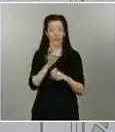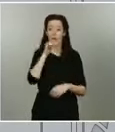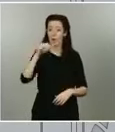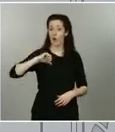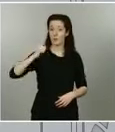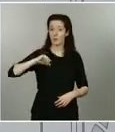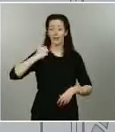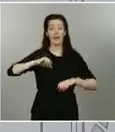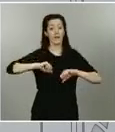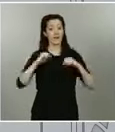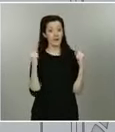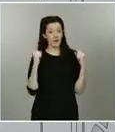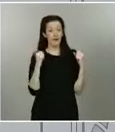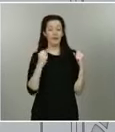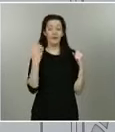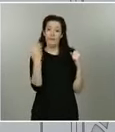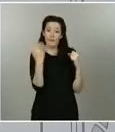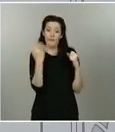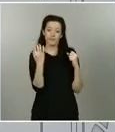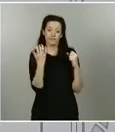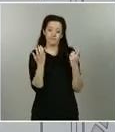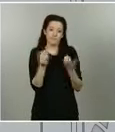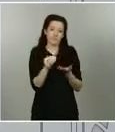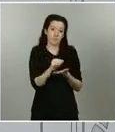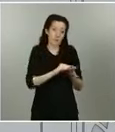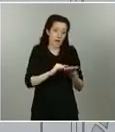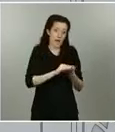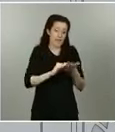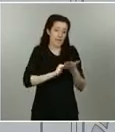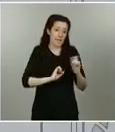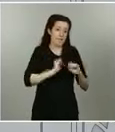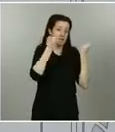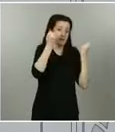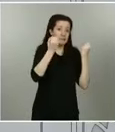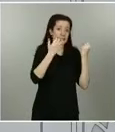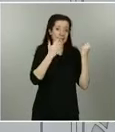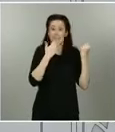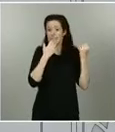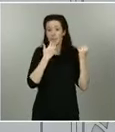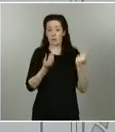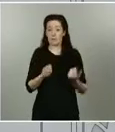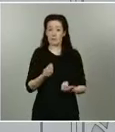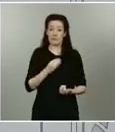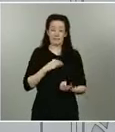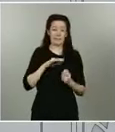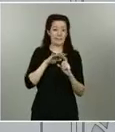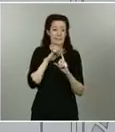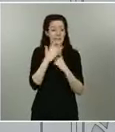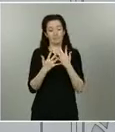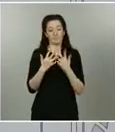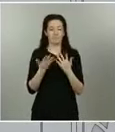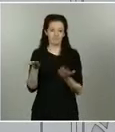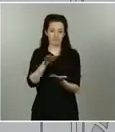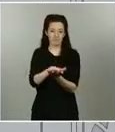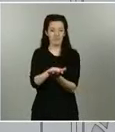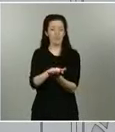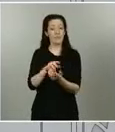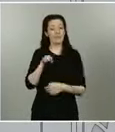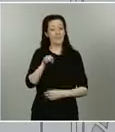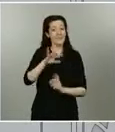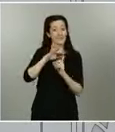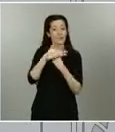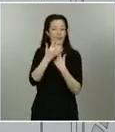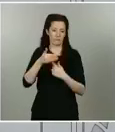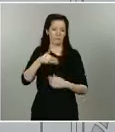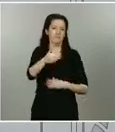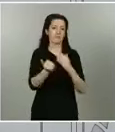curarse o, si se da el caso, desgraciadamente, fallecer. Y eso se verá en los próximos días de una forma en la que